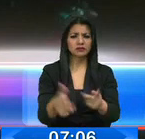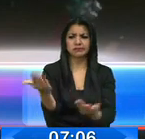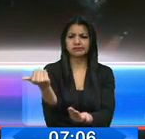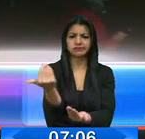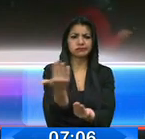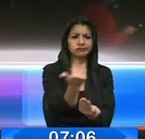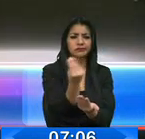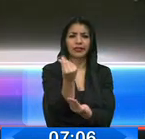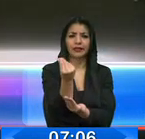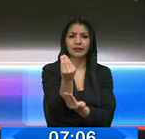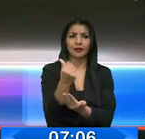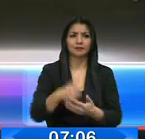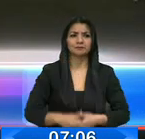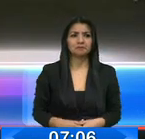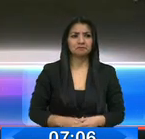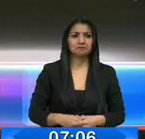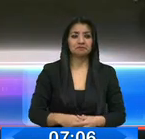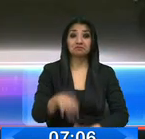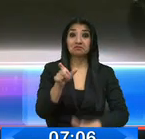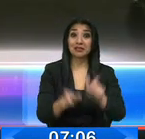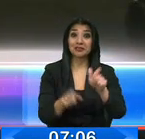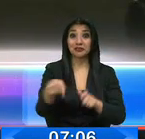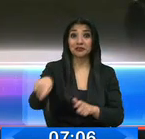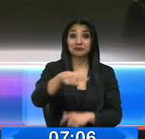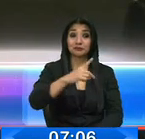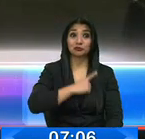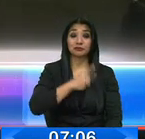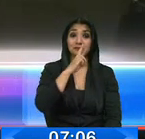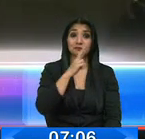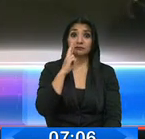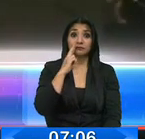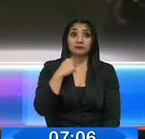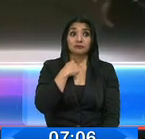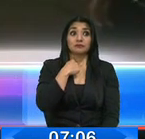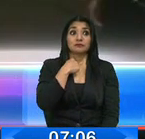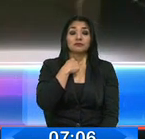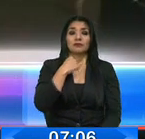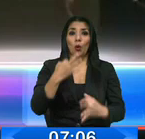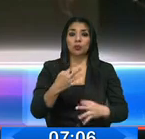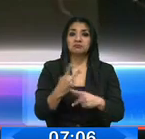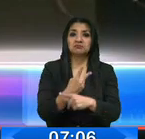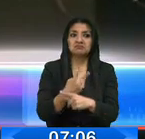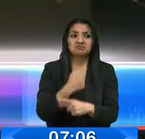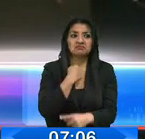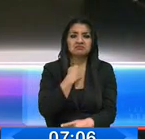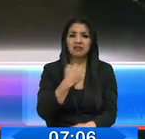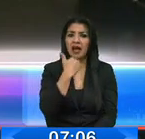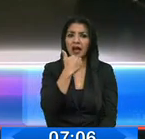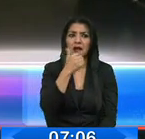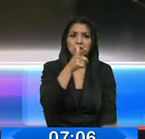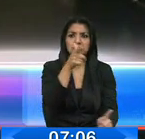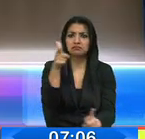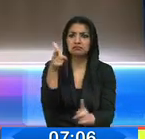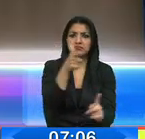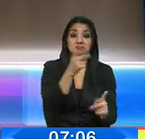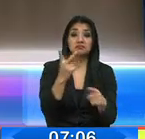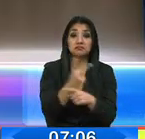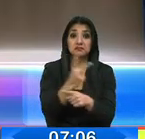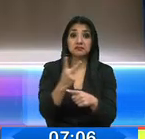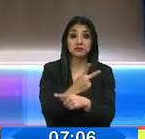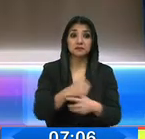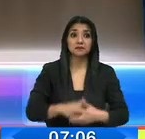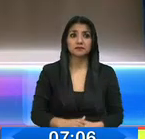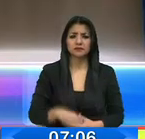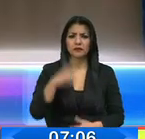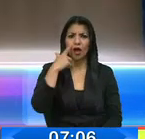y el dinero. Los clientes y dueños del comedor se quedan helados. Había el peligro de ser alcanzados por las balas. La violencia con